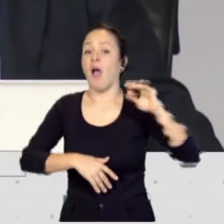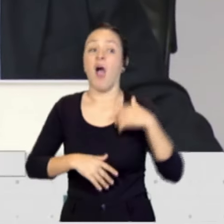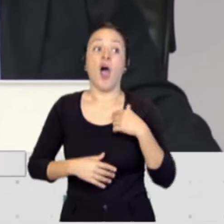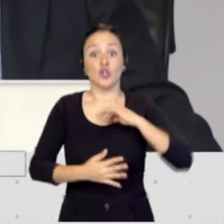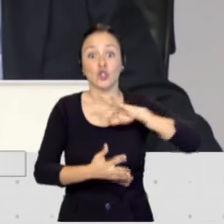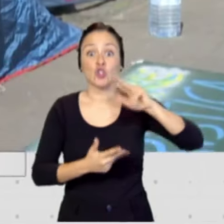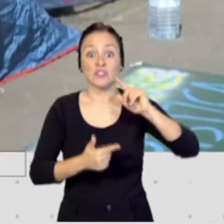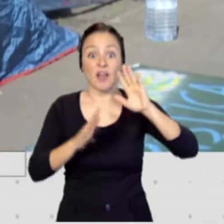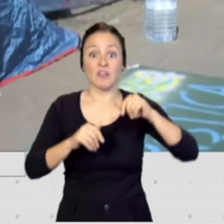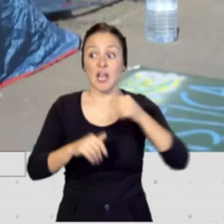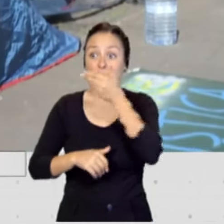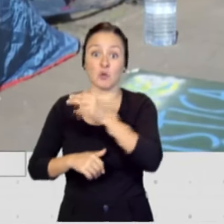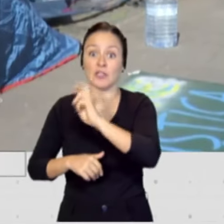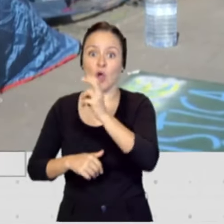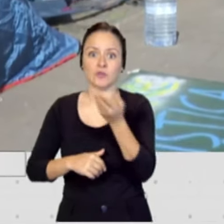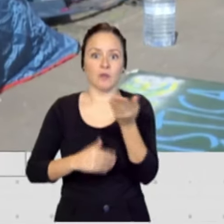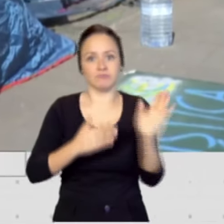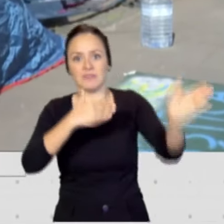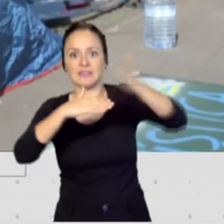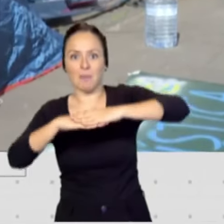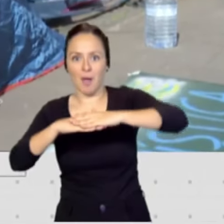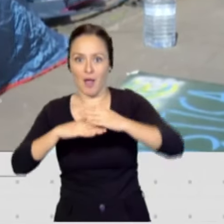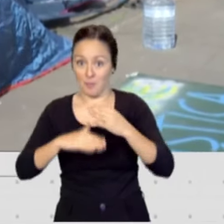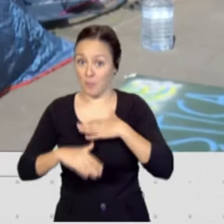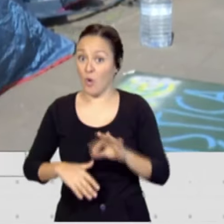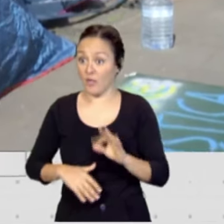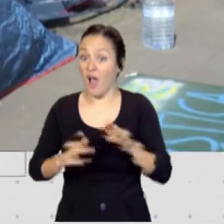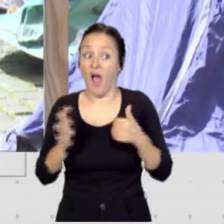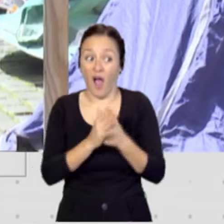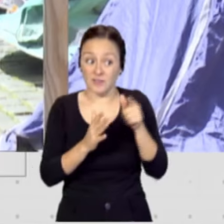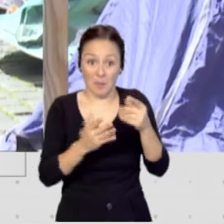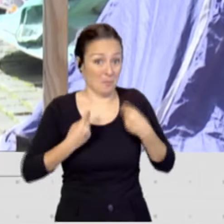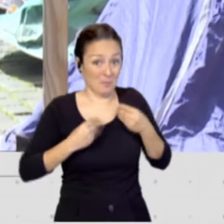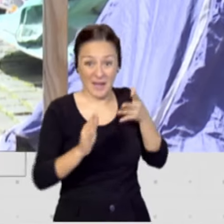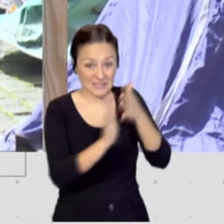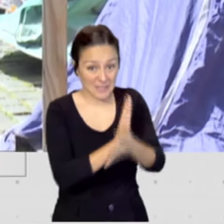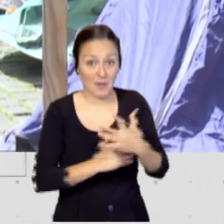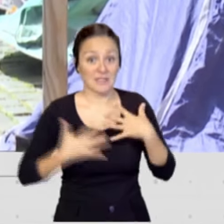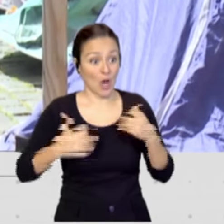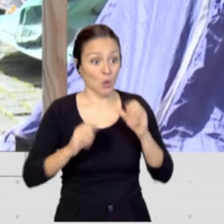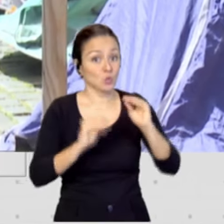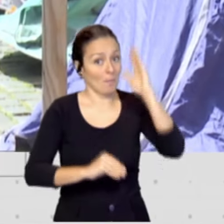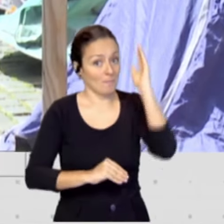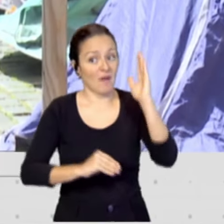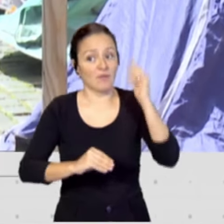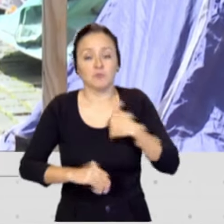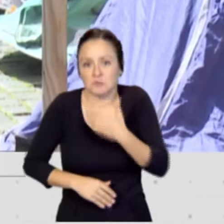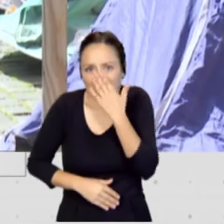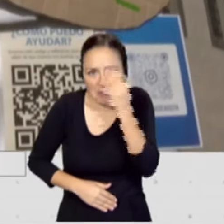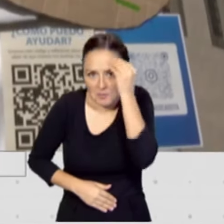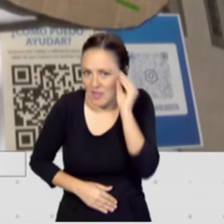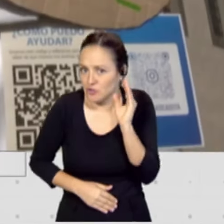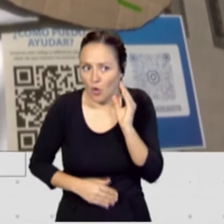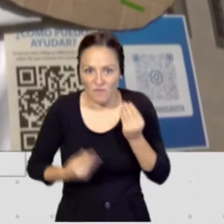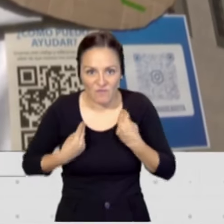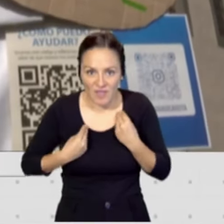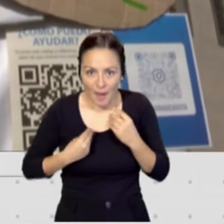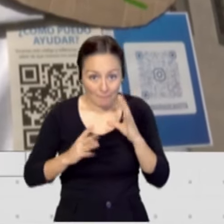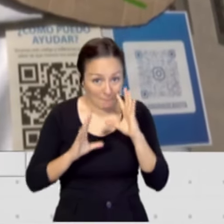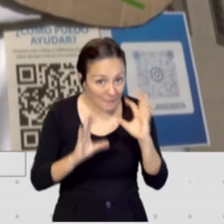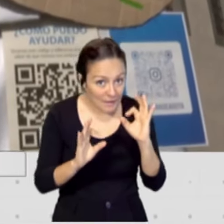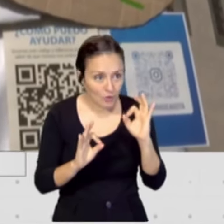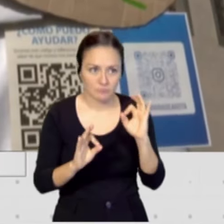come a la otra y Incluso se pueden quedar tocados de por vida no vale la pena arriesgar la vida es un consejo que le doy no sé la edad que tienen